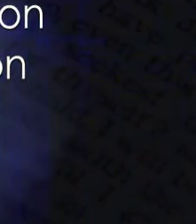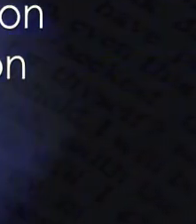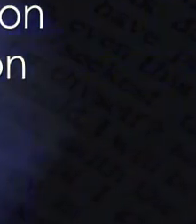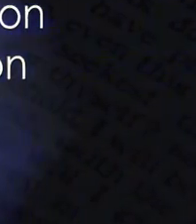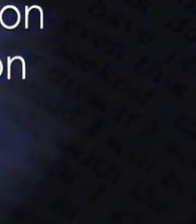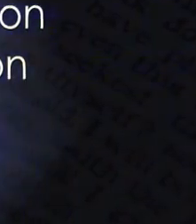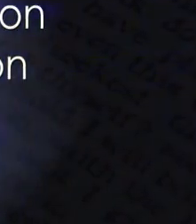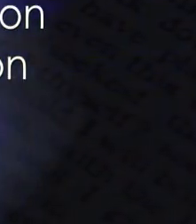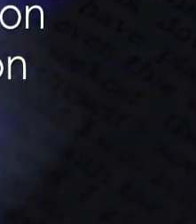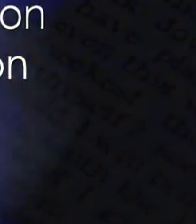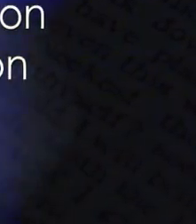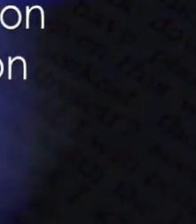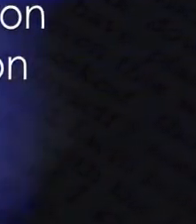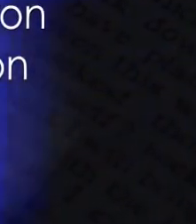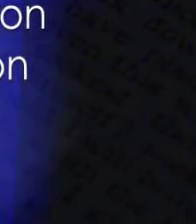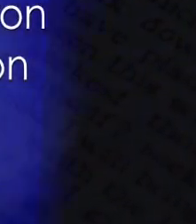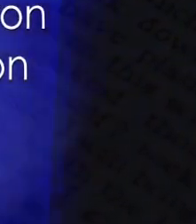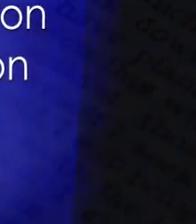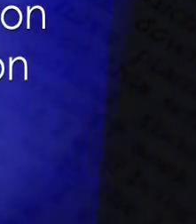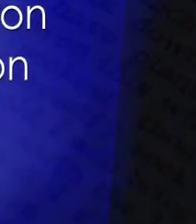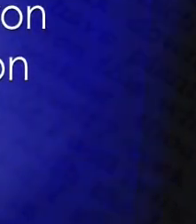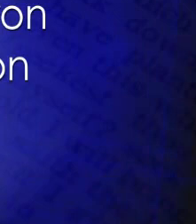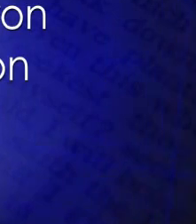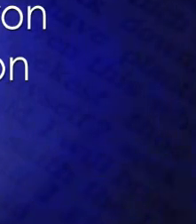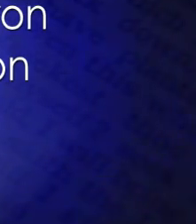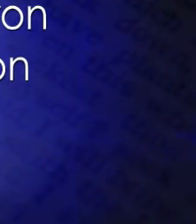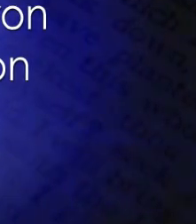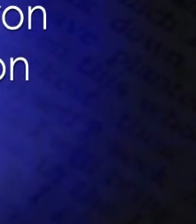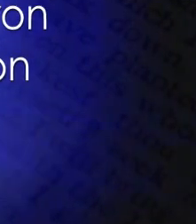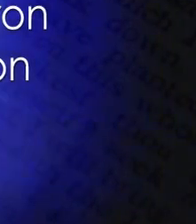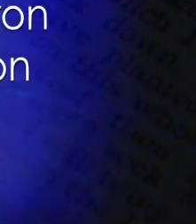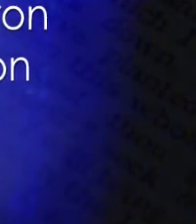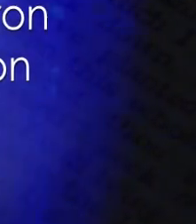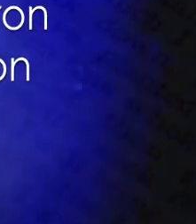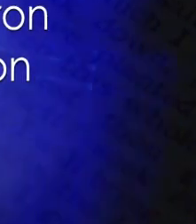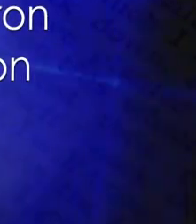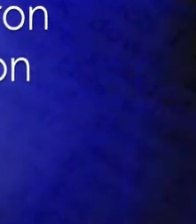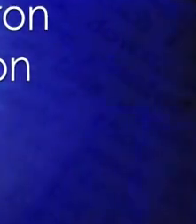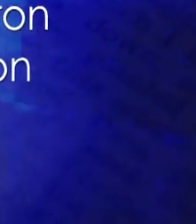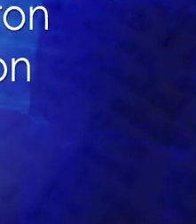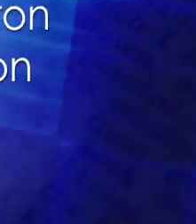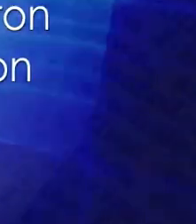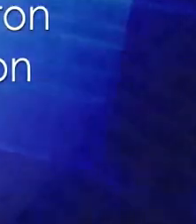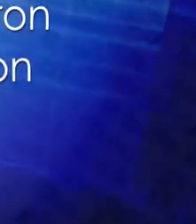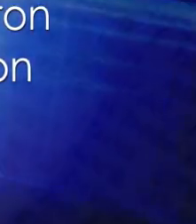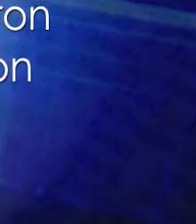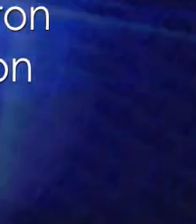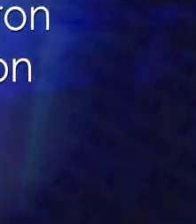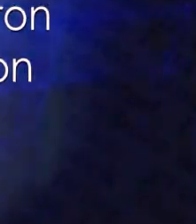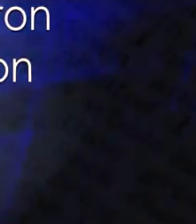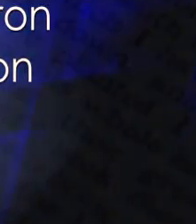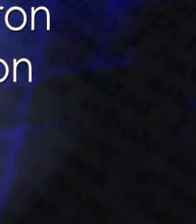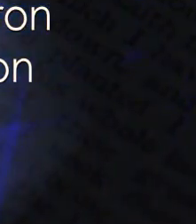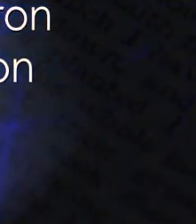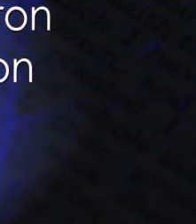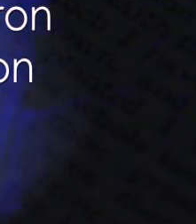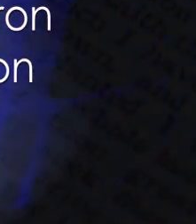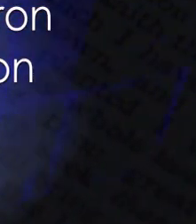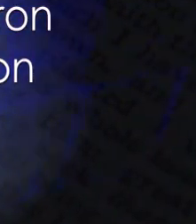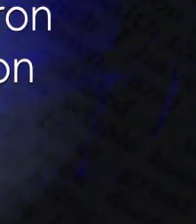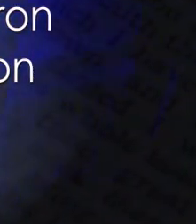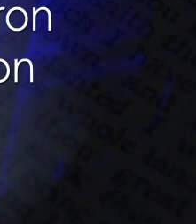Gomorra volvieron las espaldas y cayeron ahí mismo y los que escaparon huyeron el monte